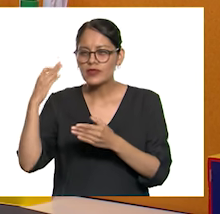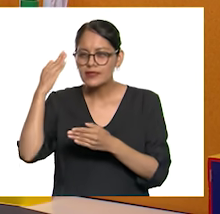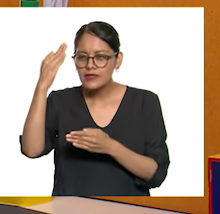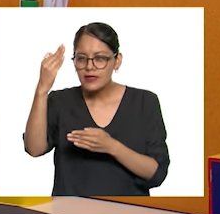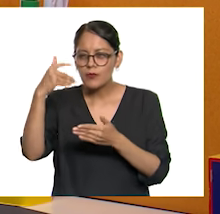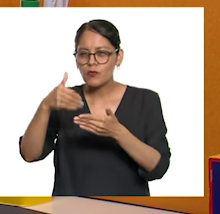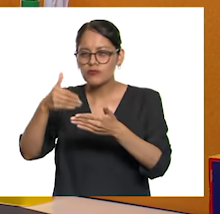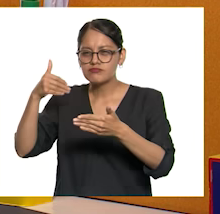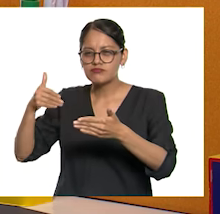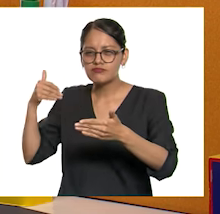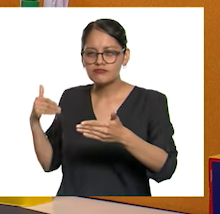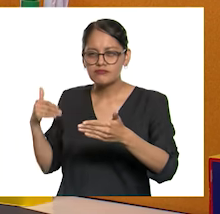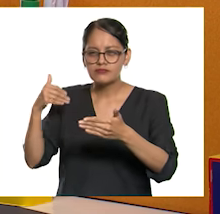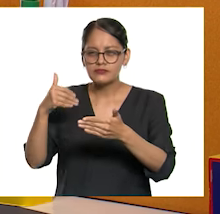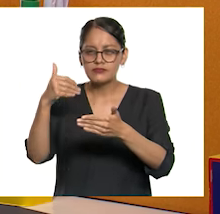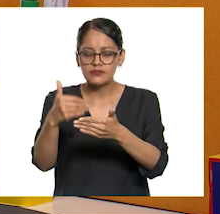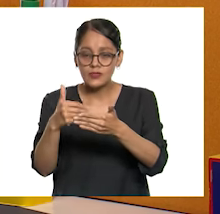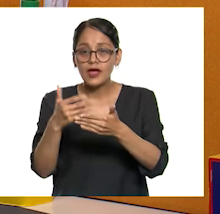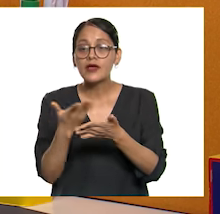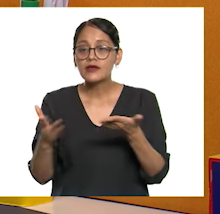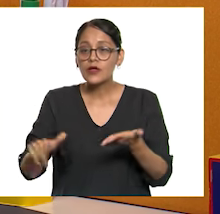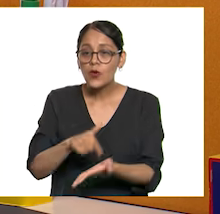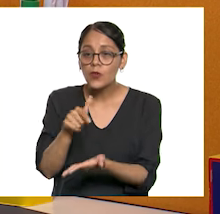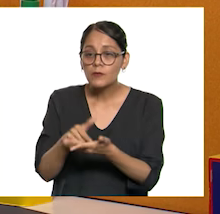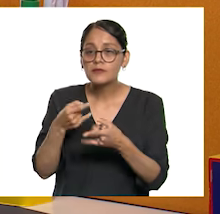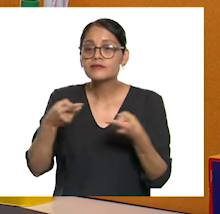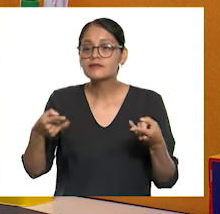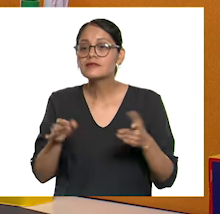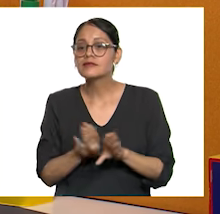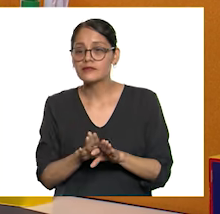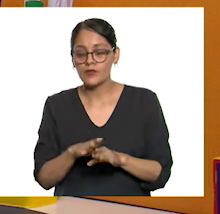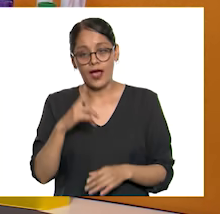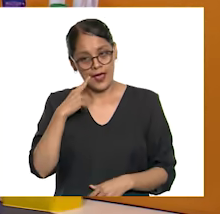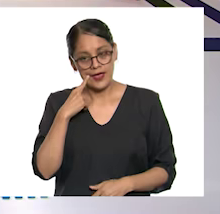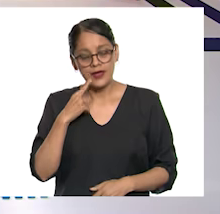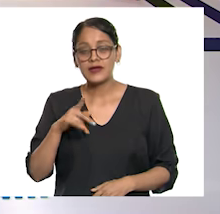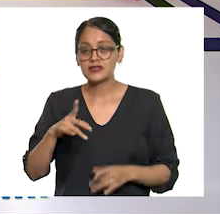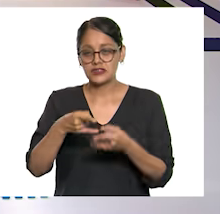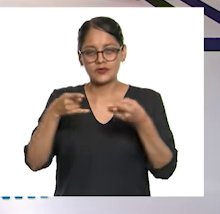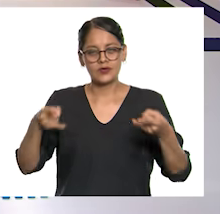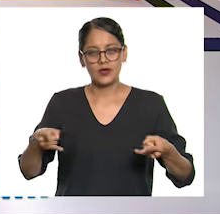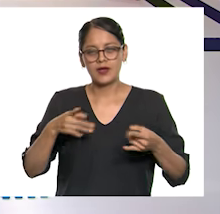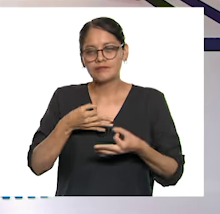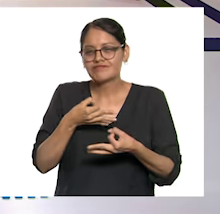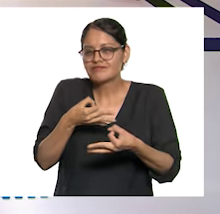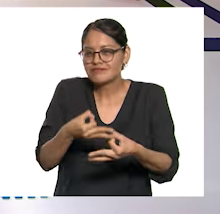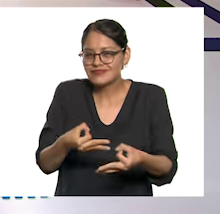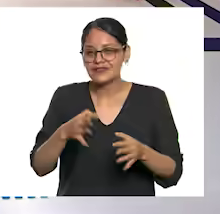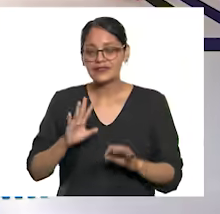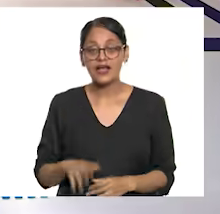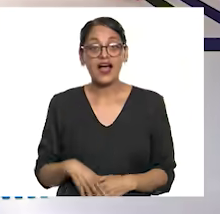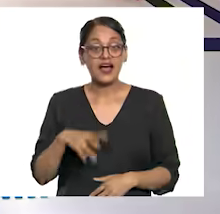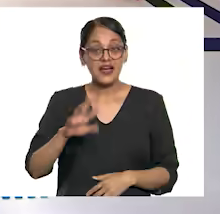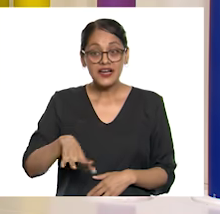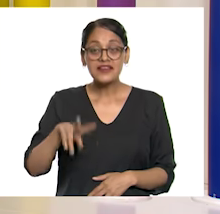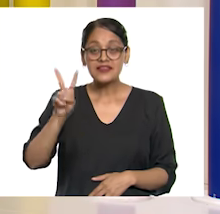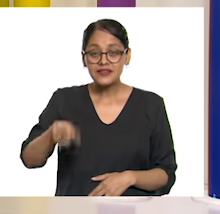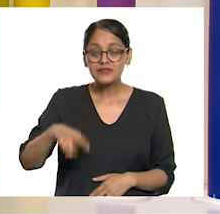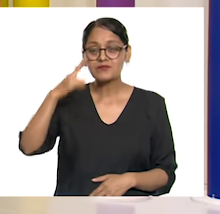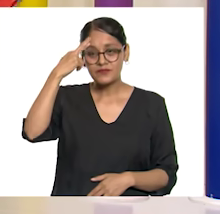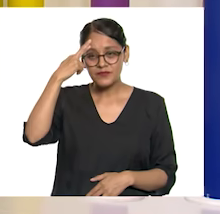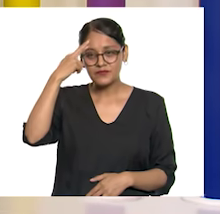y en el lugar en el que están transcurriendo nuestros cuentos, nuestras historias. La trama de la historia, como vimos ayer. ¿Te acuerdas? ¡Ay, claro!